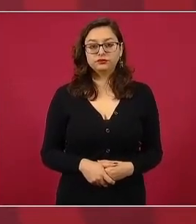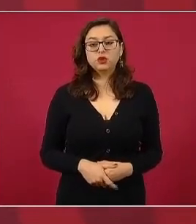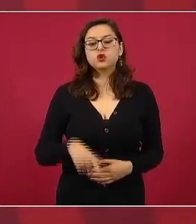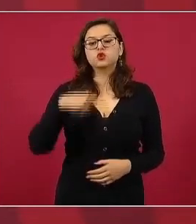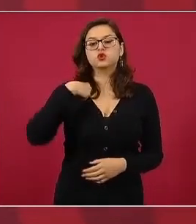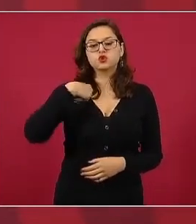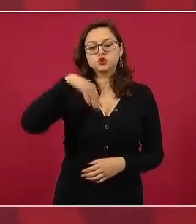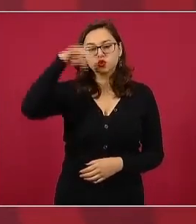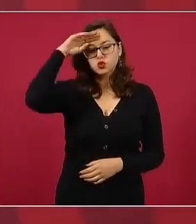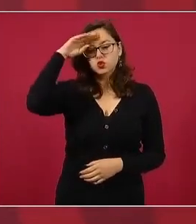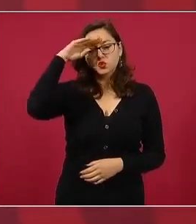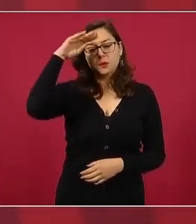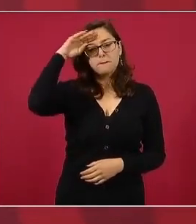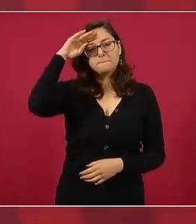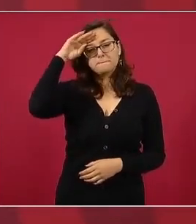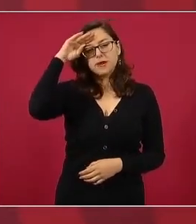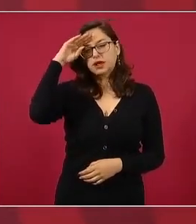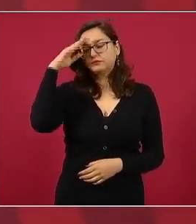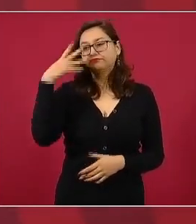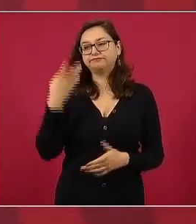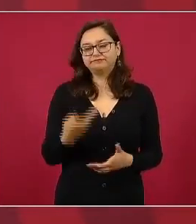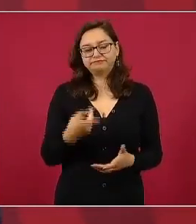de manera